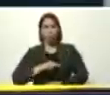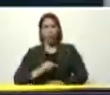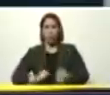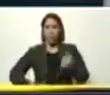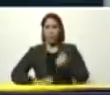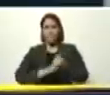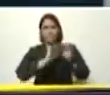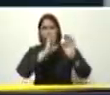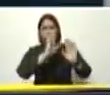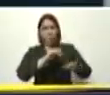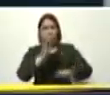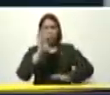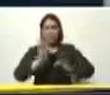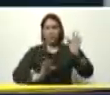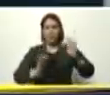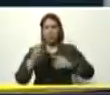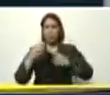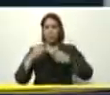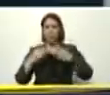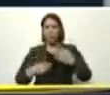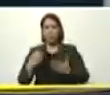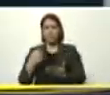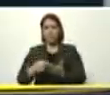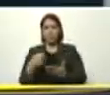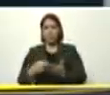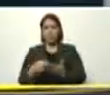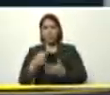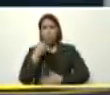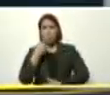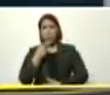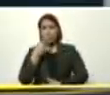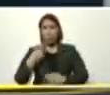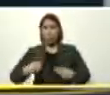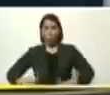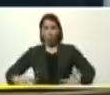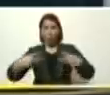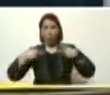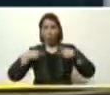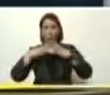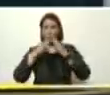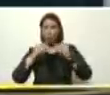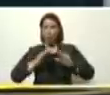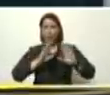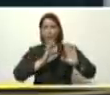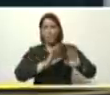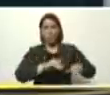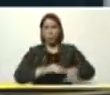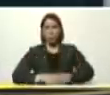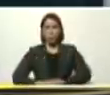respaldo físico, material, financiero, político, humano, todo el apoyo para Mérida.